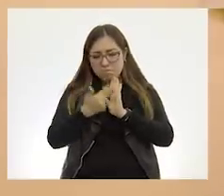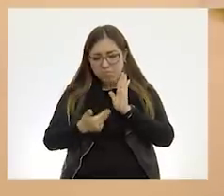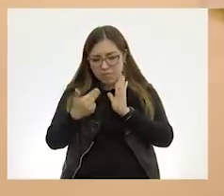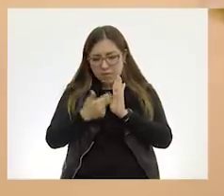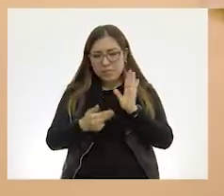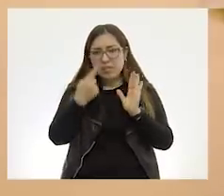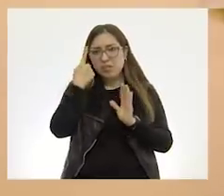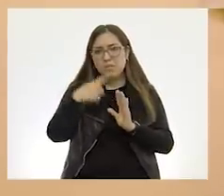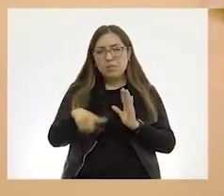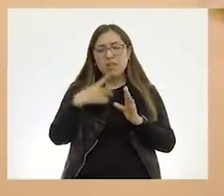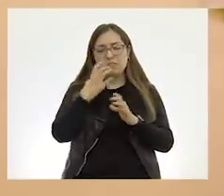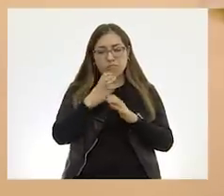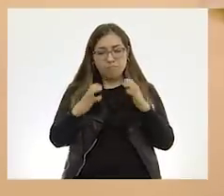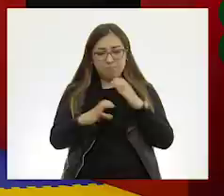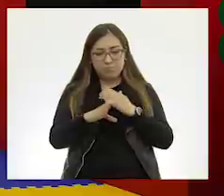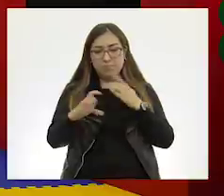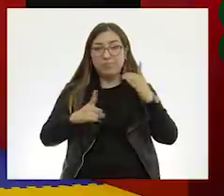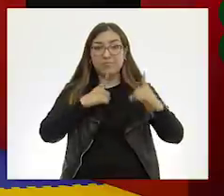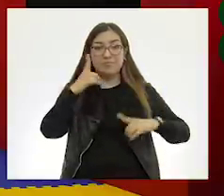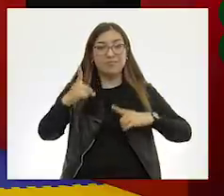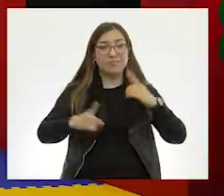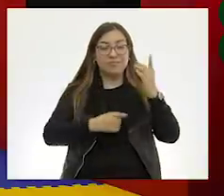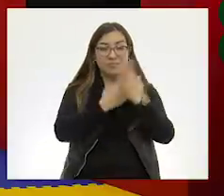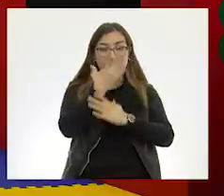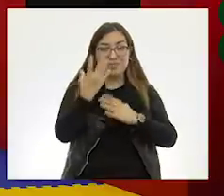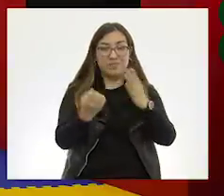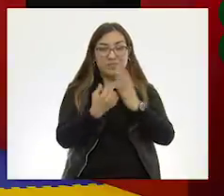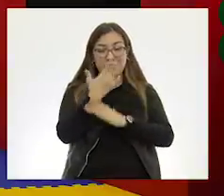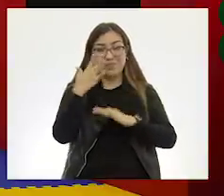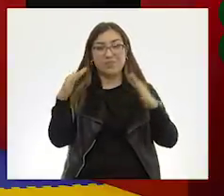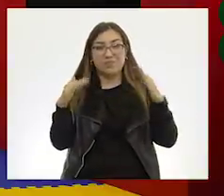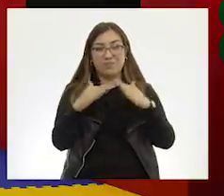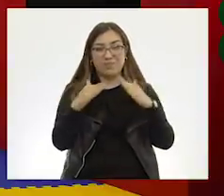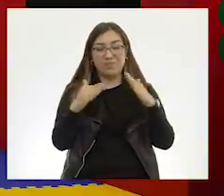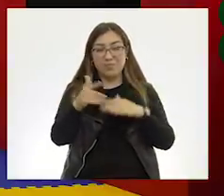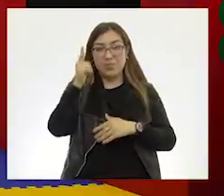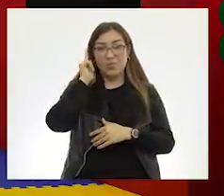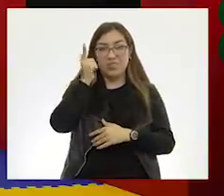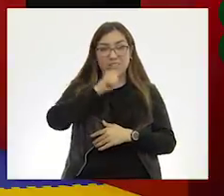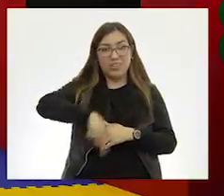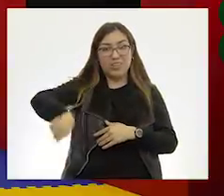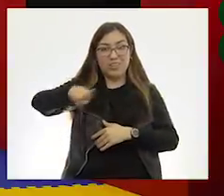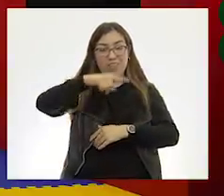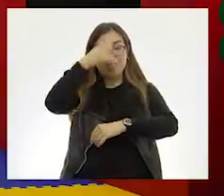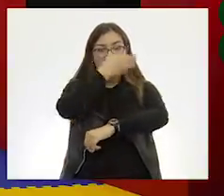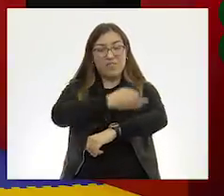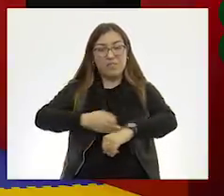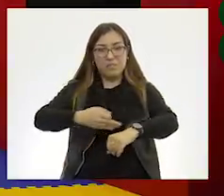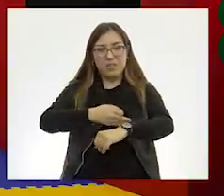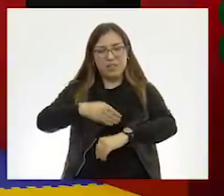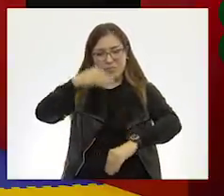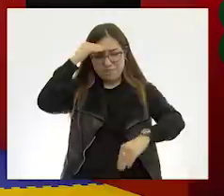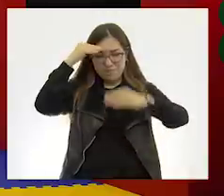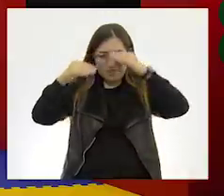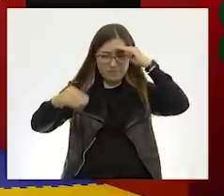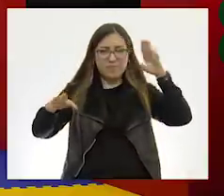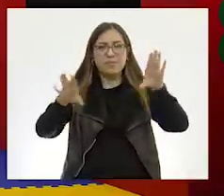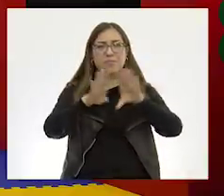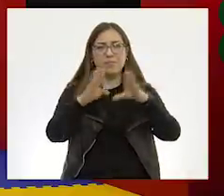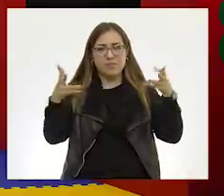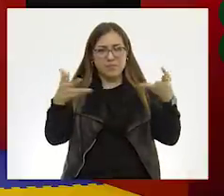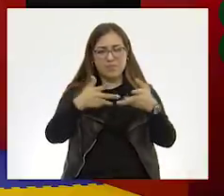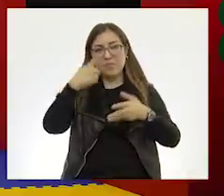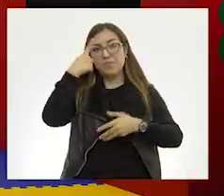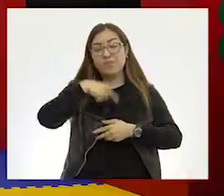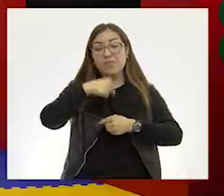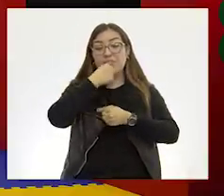diversas propuestas artísticas y lúdicas. Y espero que las familias pongan manos a la obra para acompañar a las niñas y los niños